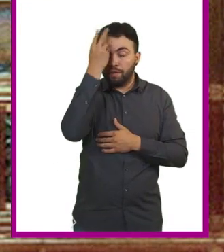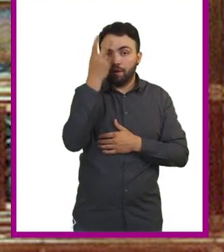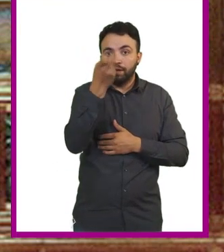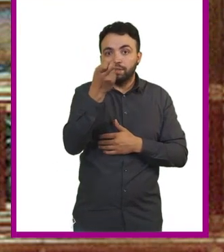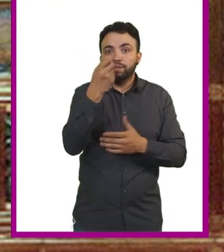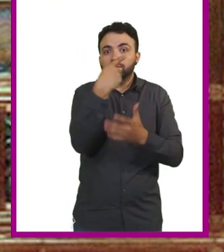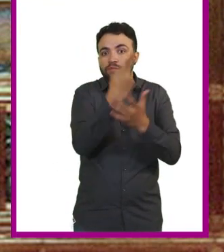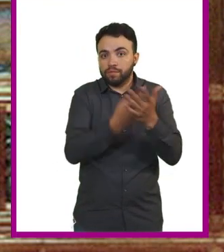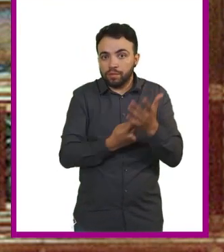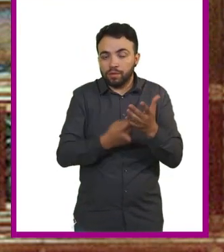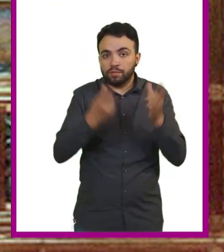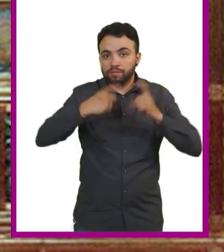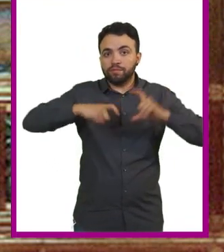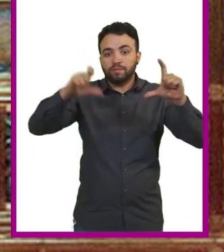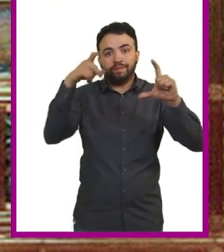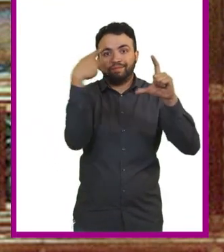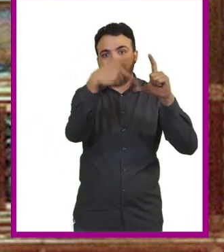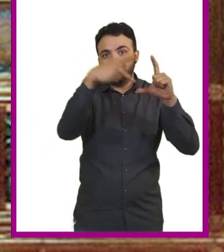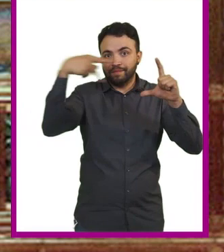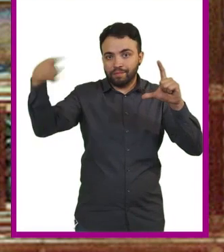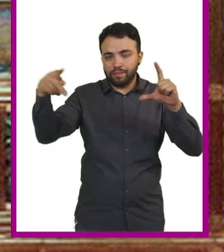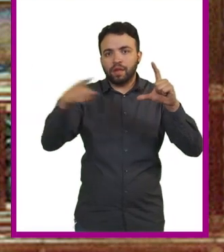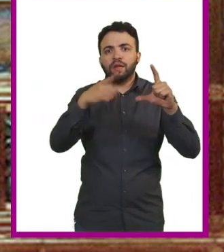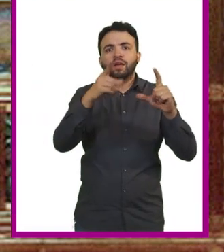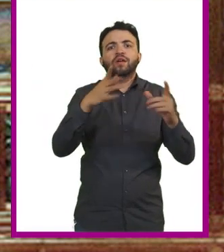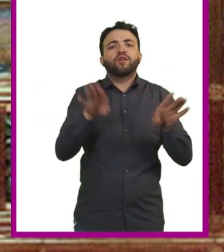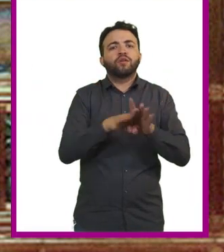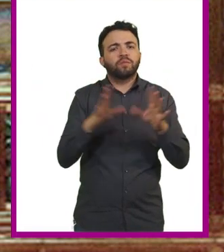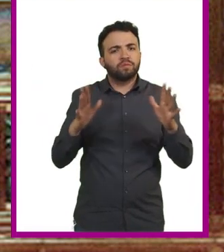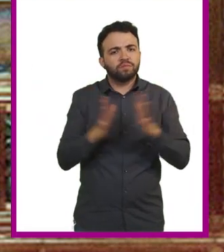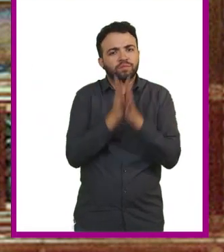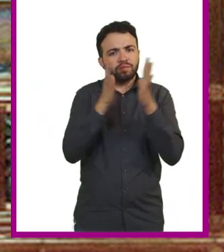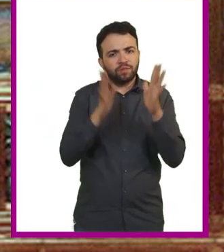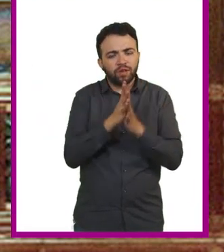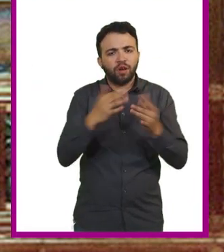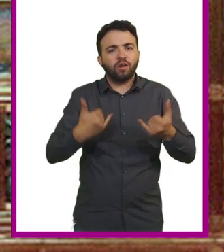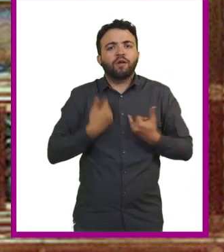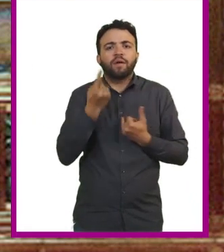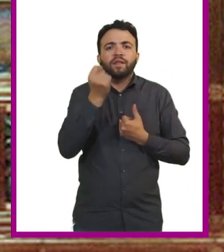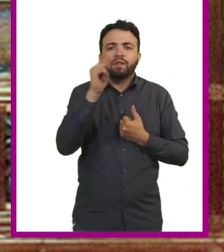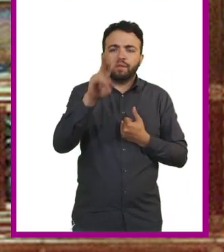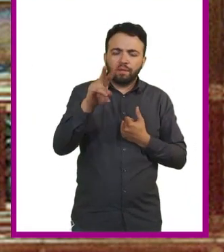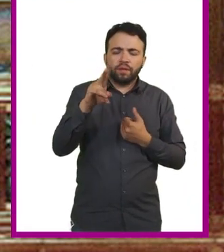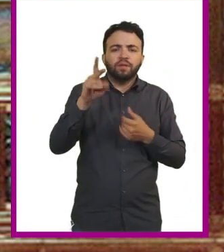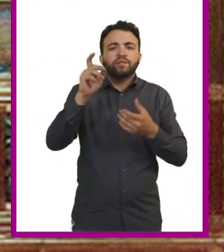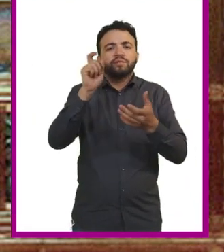ustedes. Participen con Jóvenes en TV, un espacio de reflexión y construcción del conocimiento.